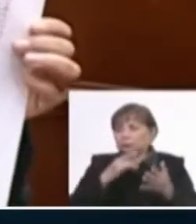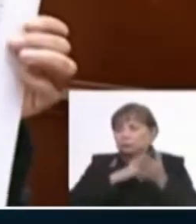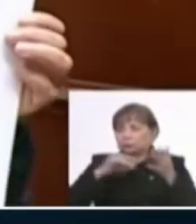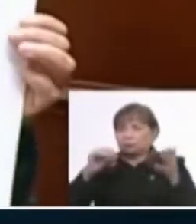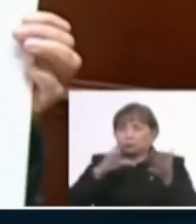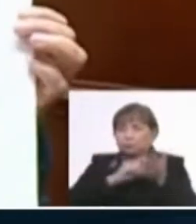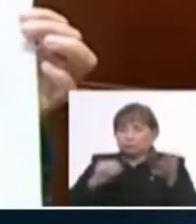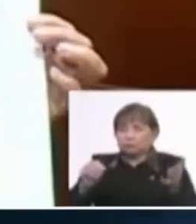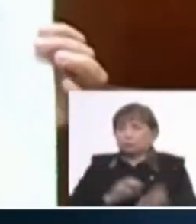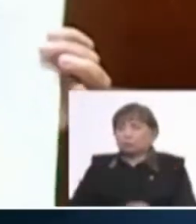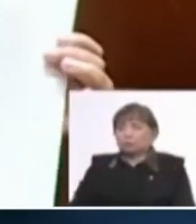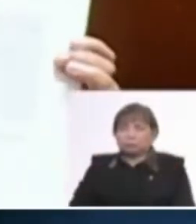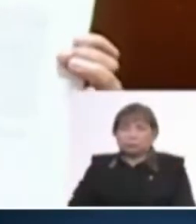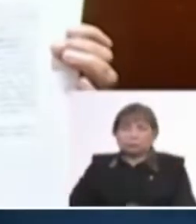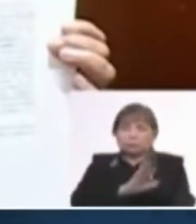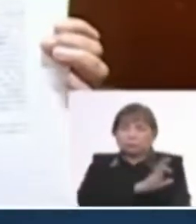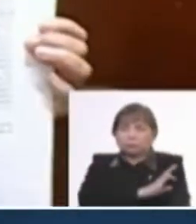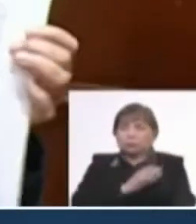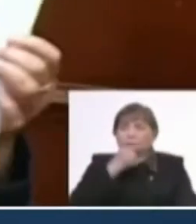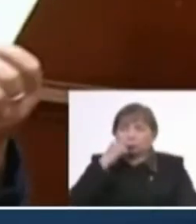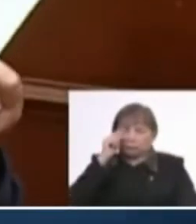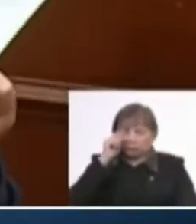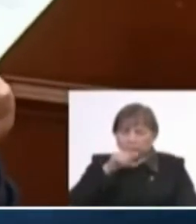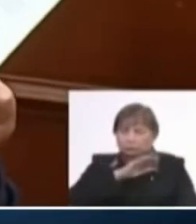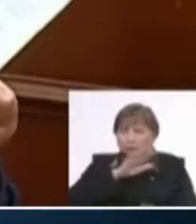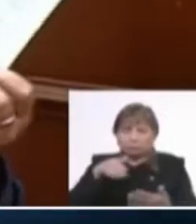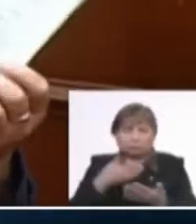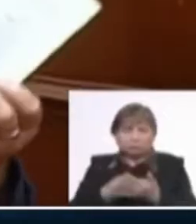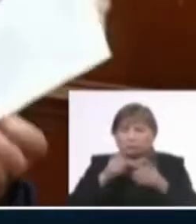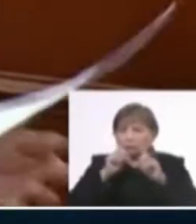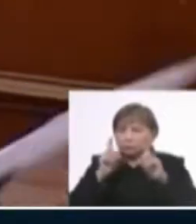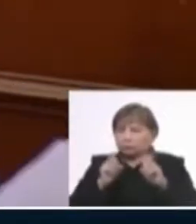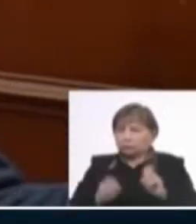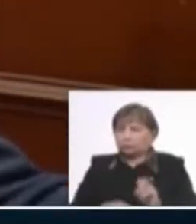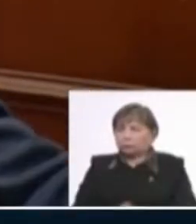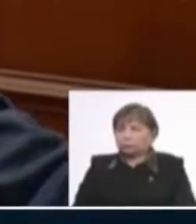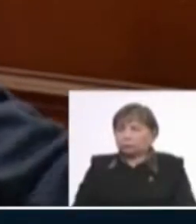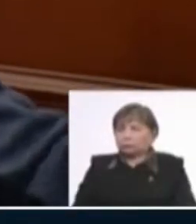esto desde algún otro país latinoamericano está haciendo